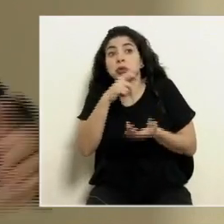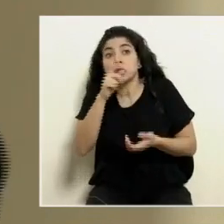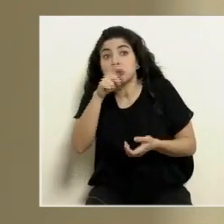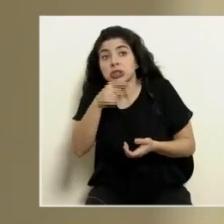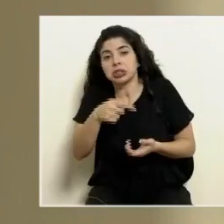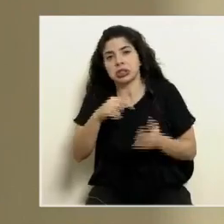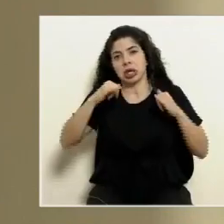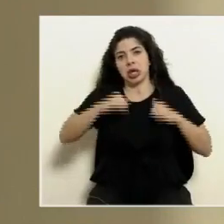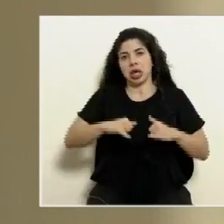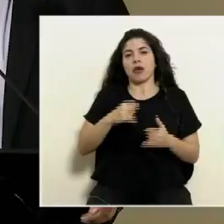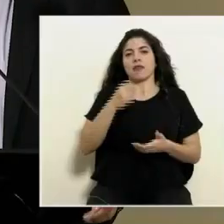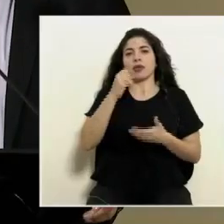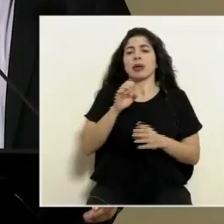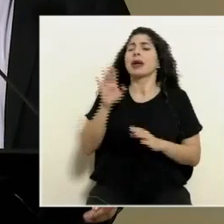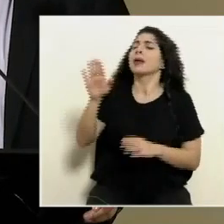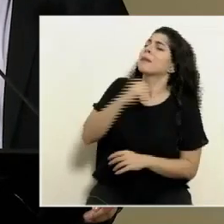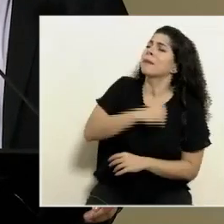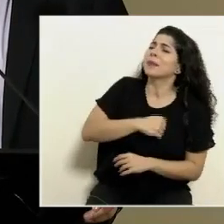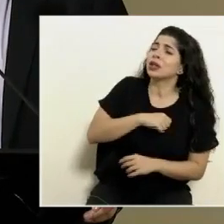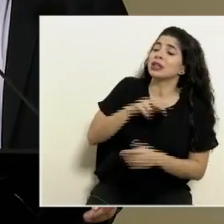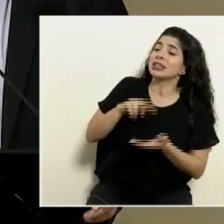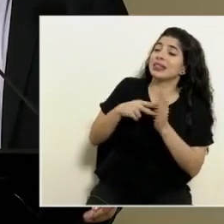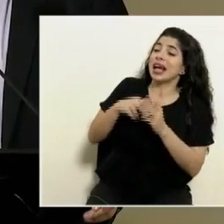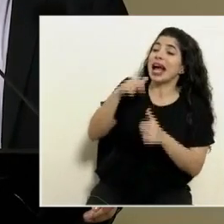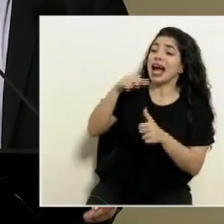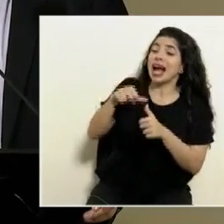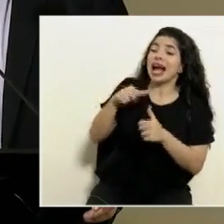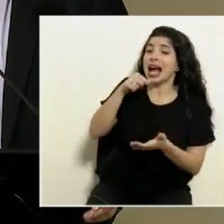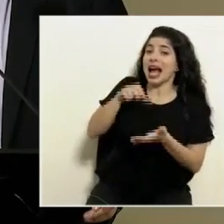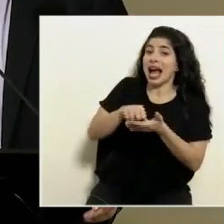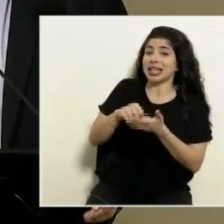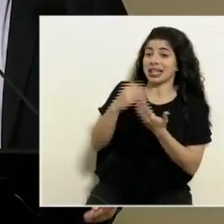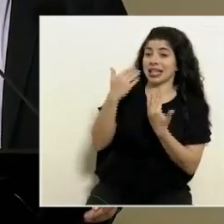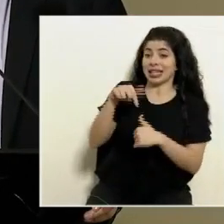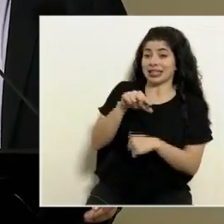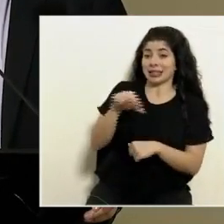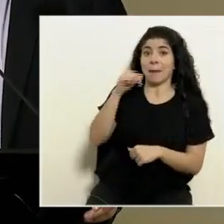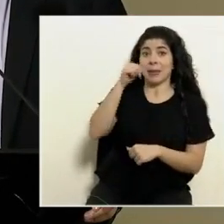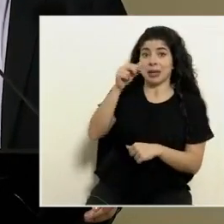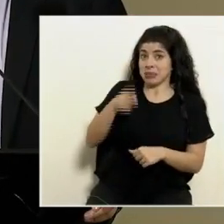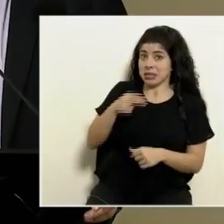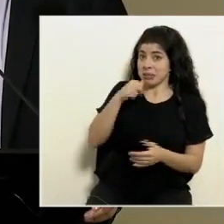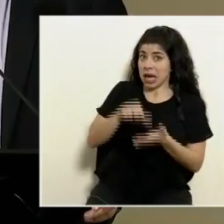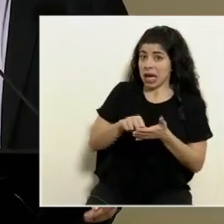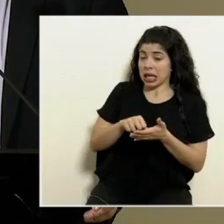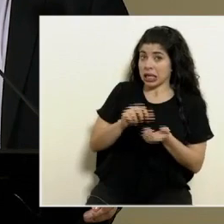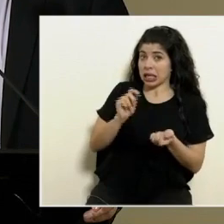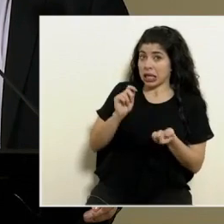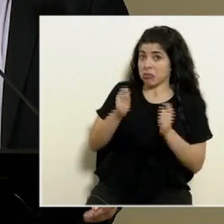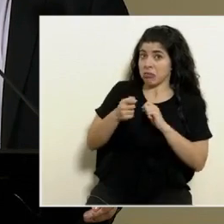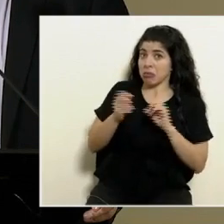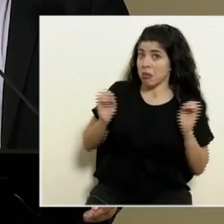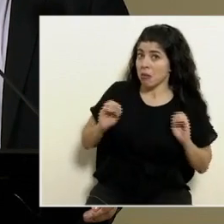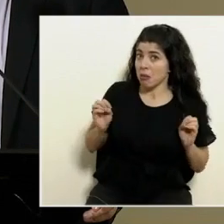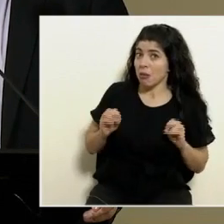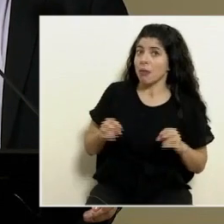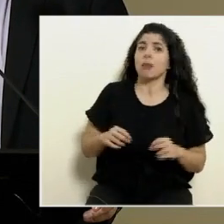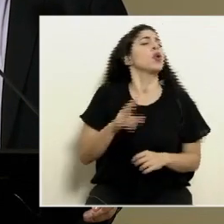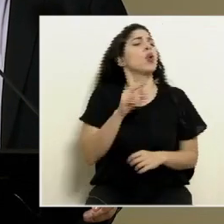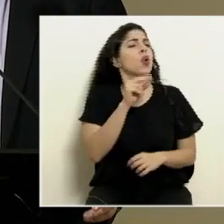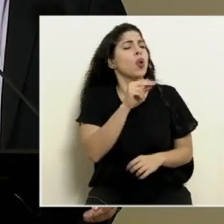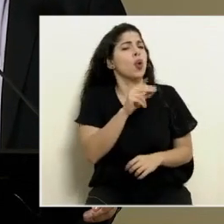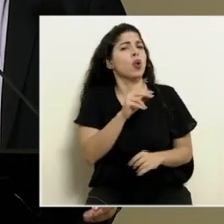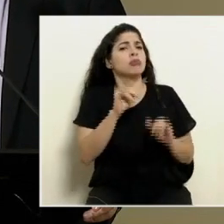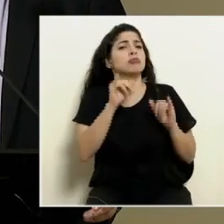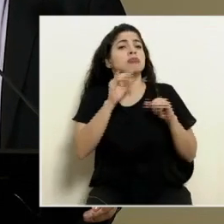durante los próximos meses. Perdón, don Alex, ¿la carta de restricción para esta semana, a partir de mañana, es la misma? ¿No hay ninguna directriz nueva? No, se